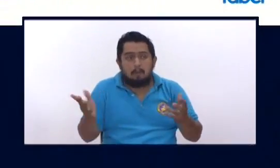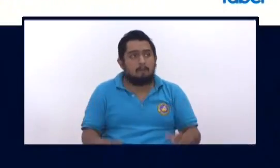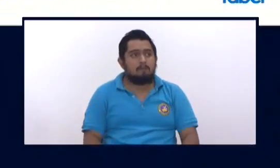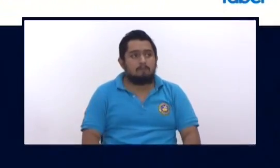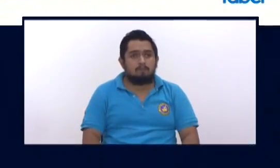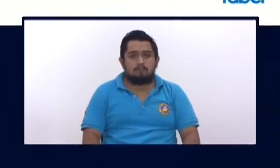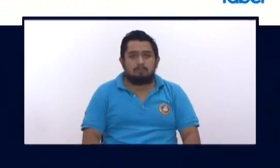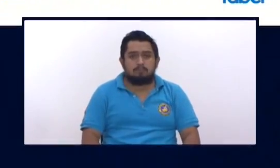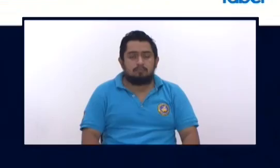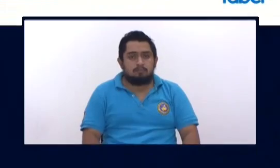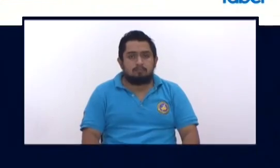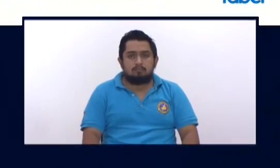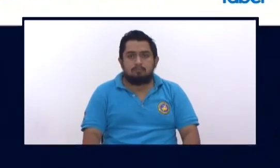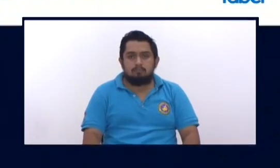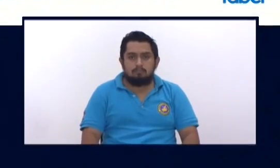mujer que adecos